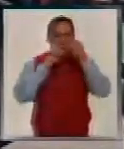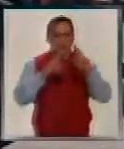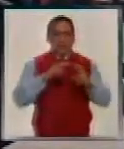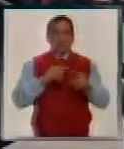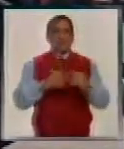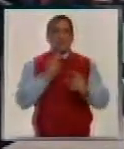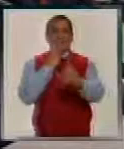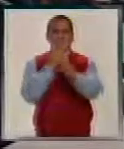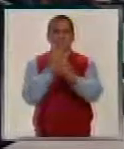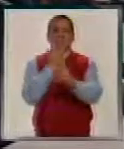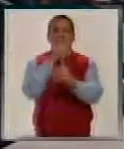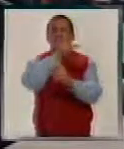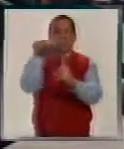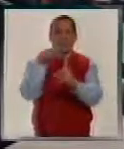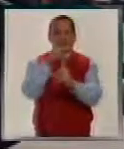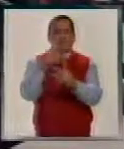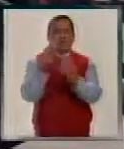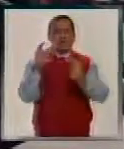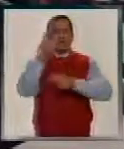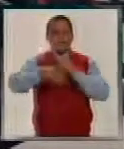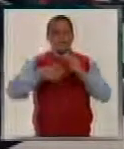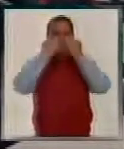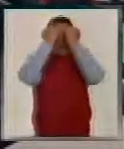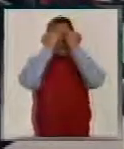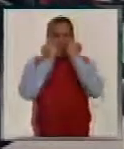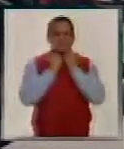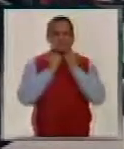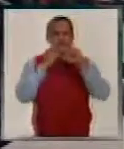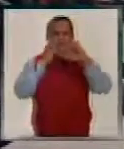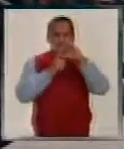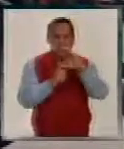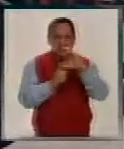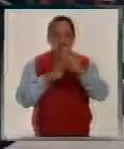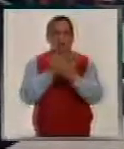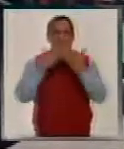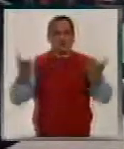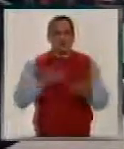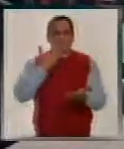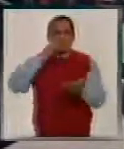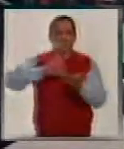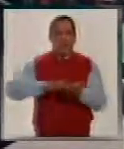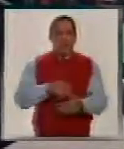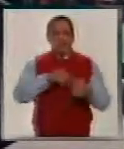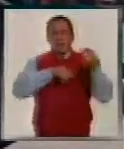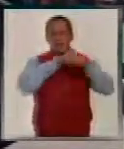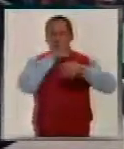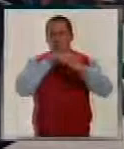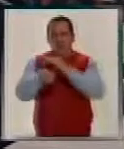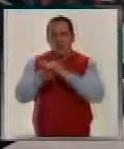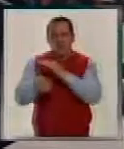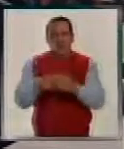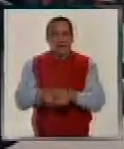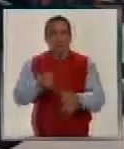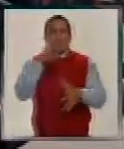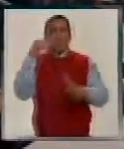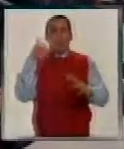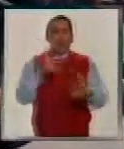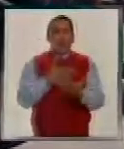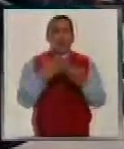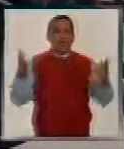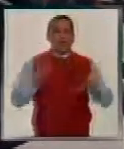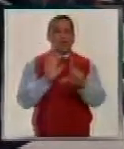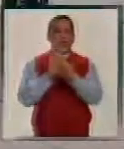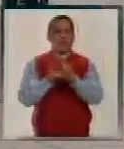terrorismo que viola constantemente los derechos humanos de nuestro pueblo y pretende destruir al Estado y